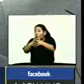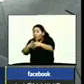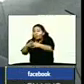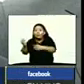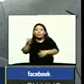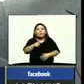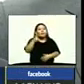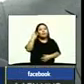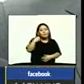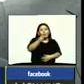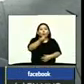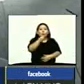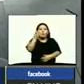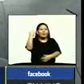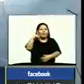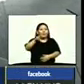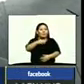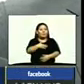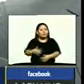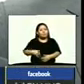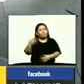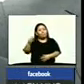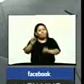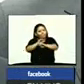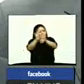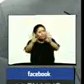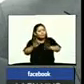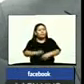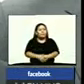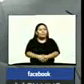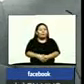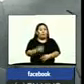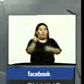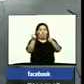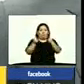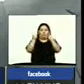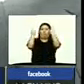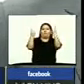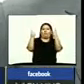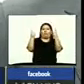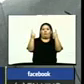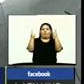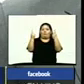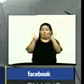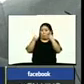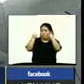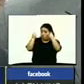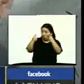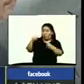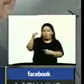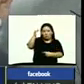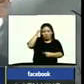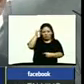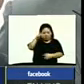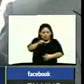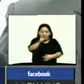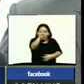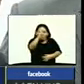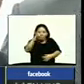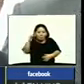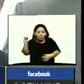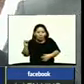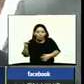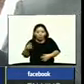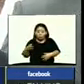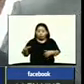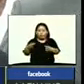Óscar Ortiz exige transparencia en los convenios. De manera sorpresiva, nos damos cuenta como país y